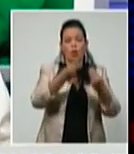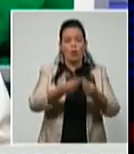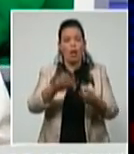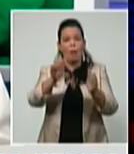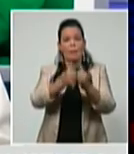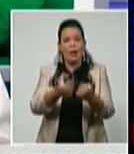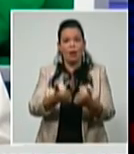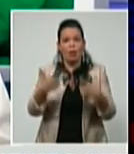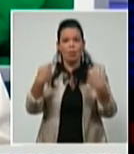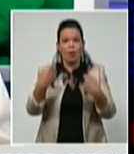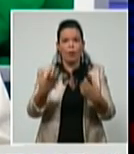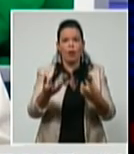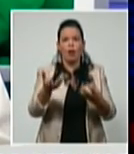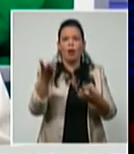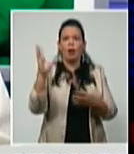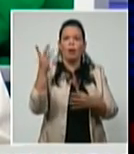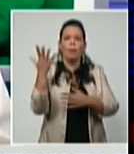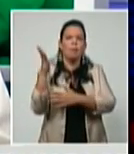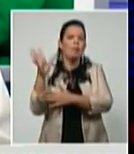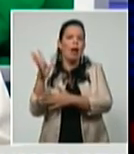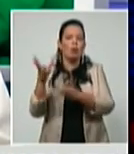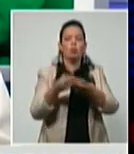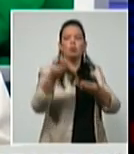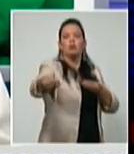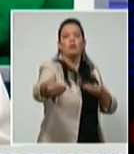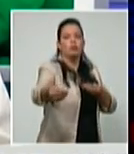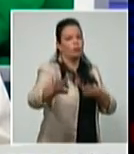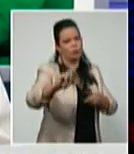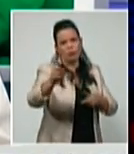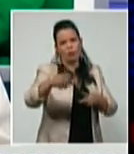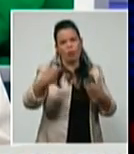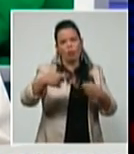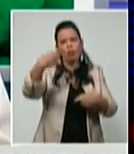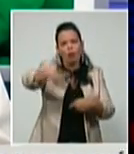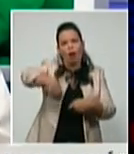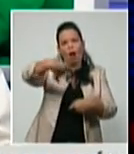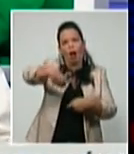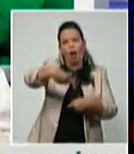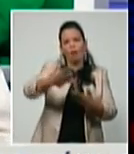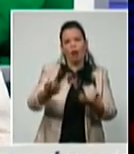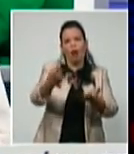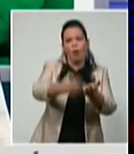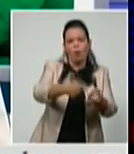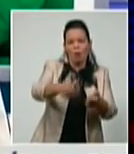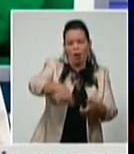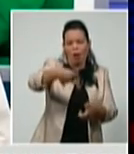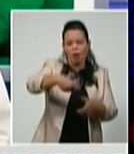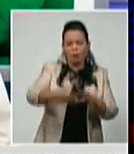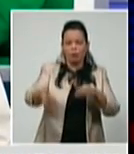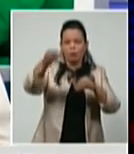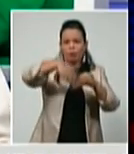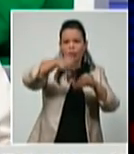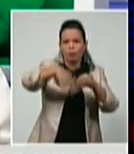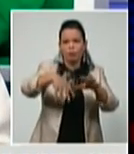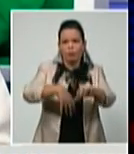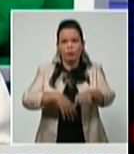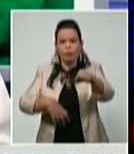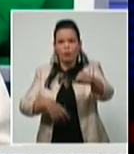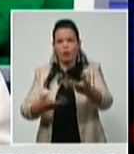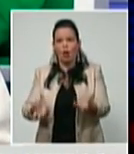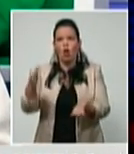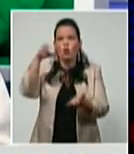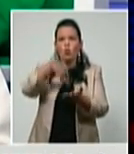en un lugar determinado. En los lugares de expendio de pan se utilizan los guantes de las